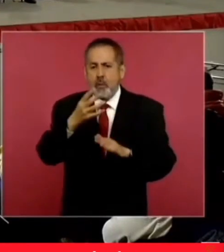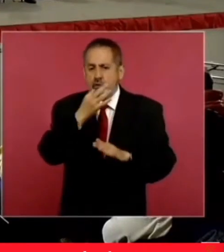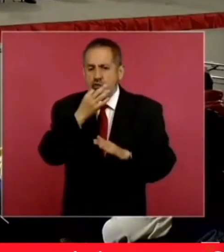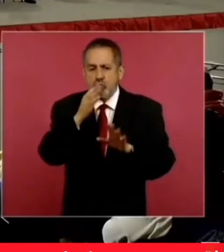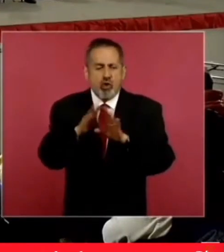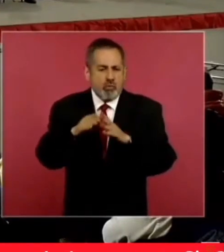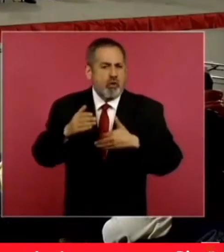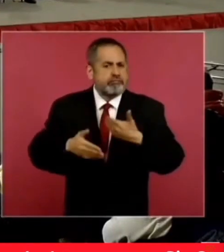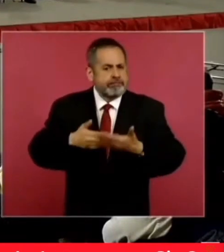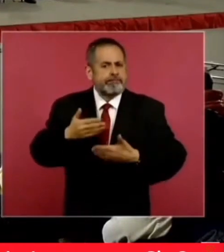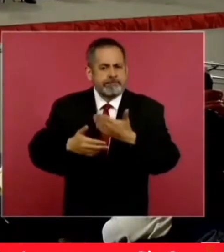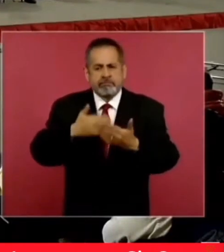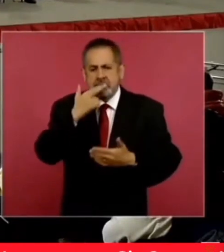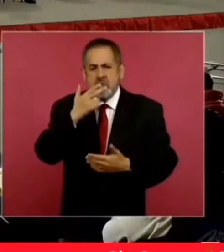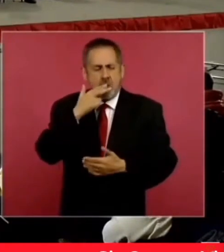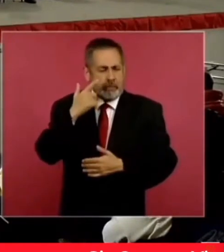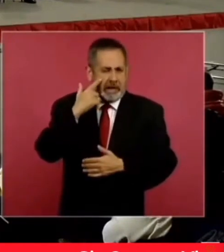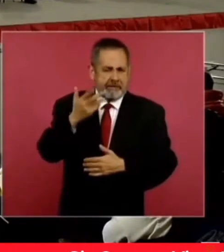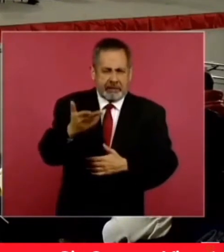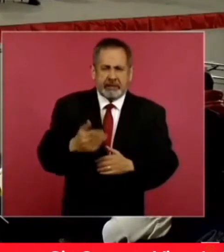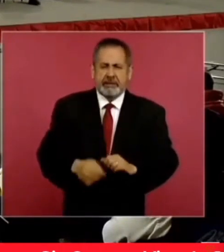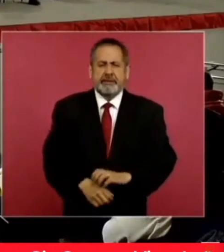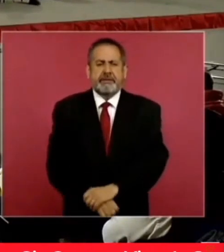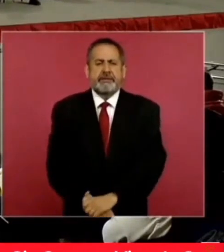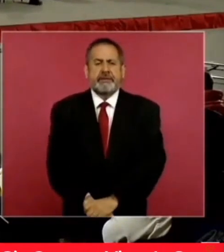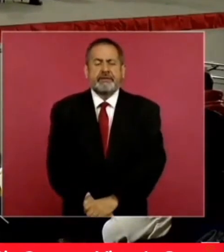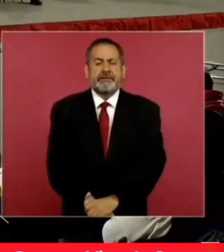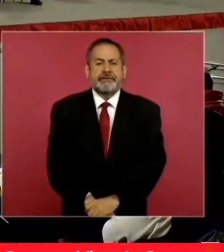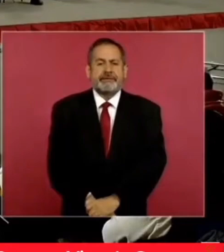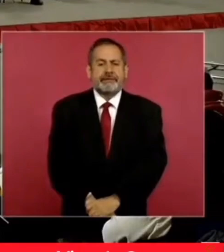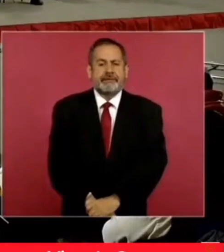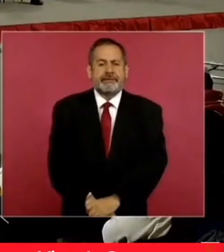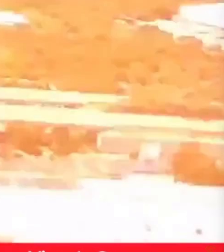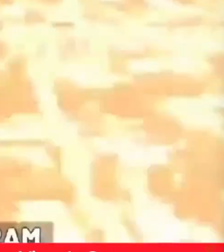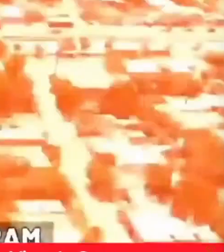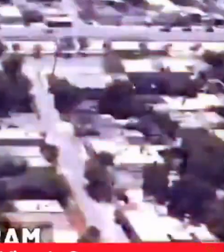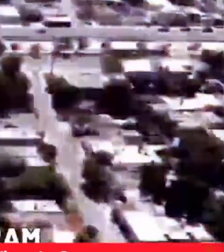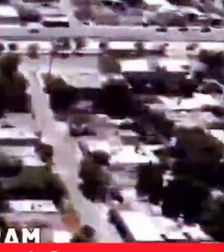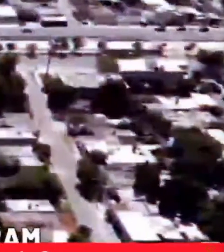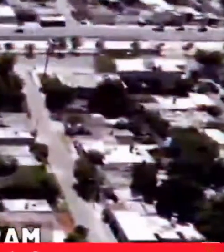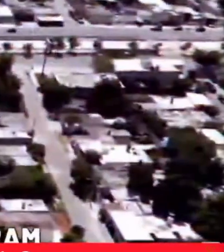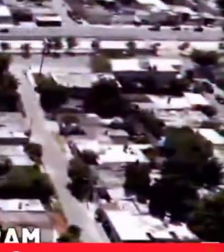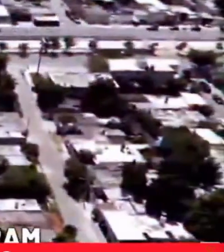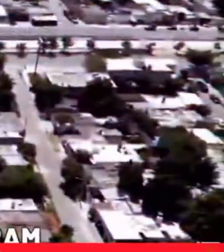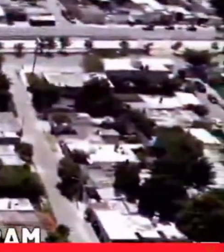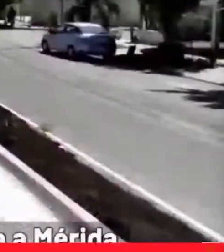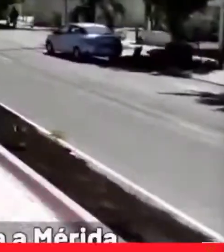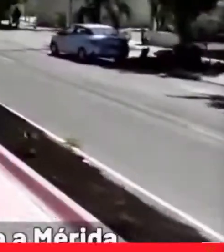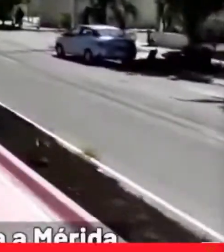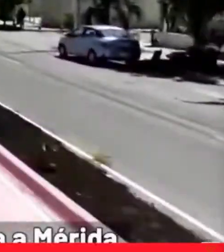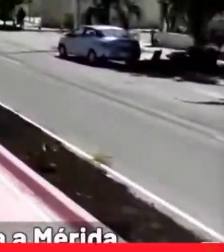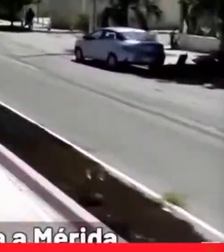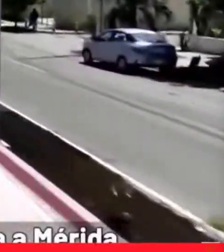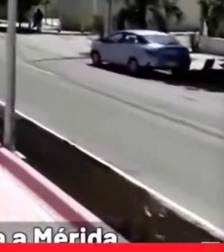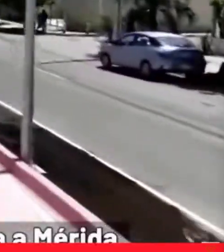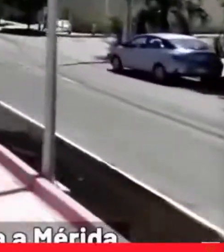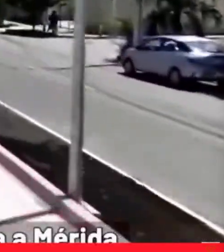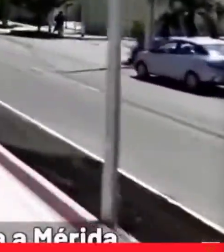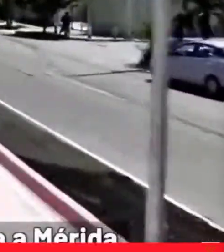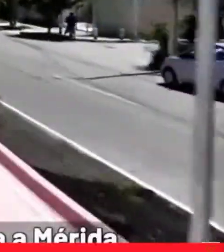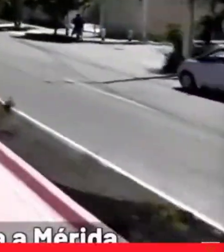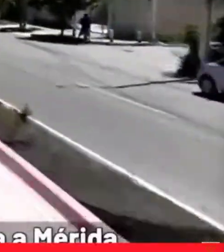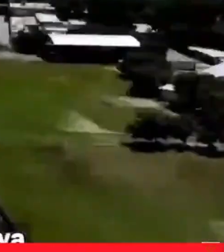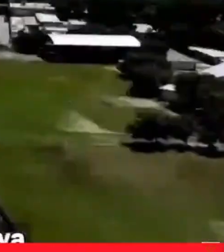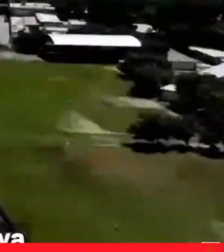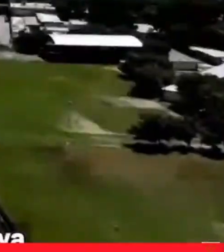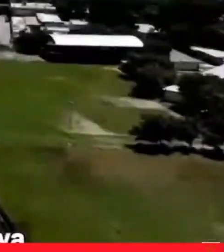de cómo van los avances de esta obra. Avanzamos con los trabajos del Yetram en la ruta que conectará de manera